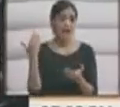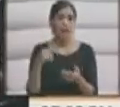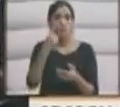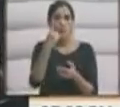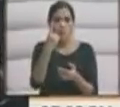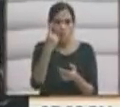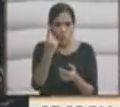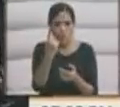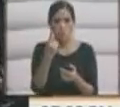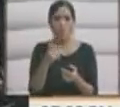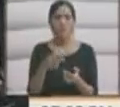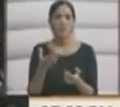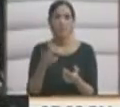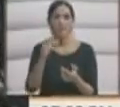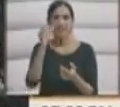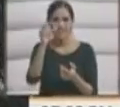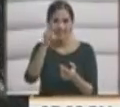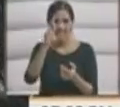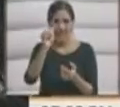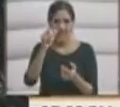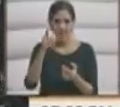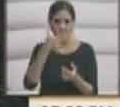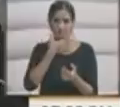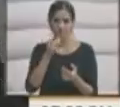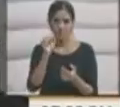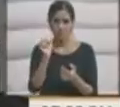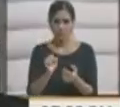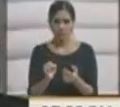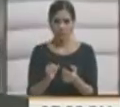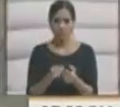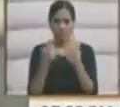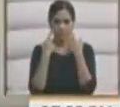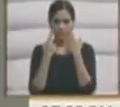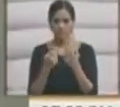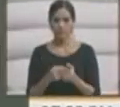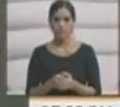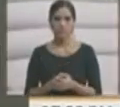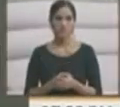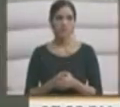Y esto nos dieron los usuarios interesantísimas reflexiones.